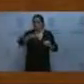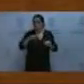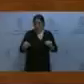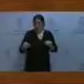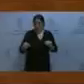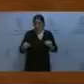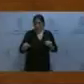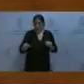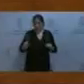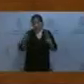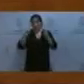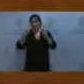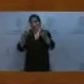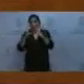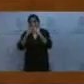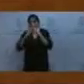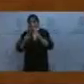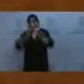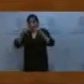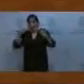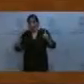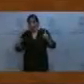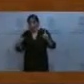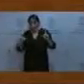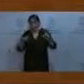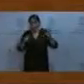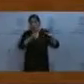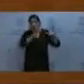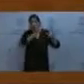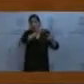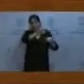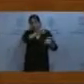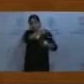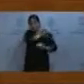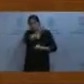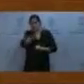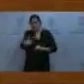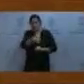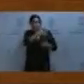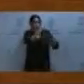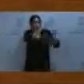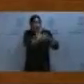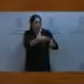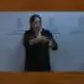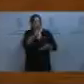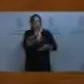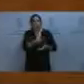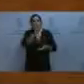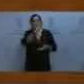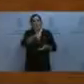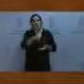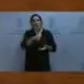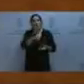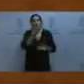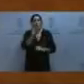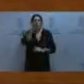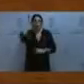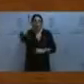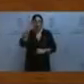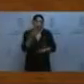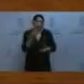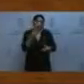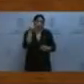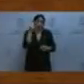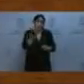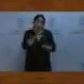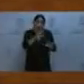que gana un profesor de universidad en todo el año. Usted anunció aquí que iba a adoptar medidas disciplinarias, que supongo que habrán quedado en nada porque está prescrito, y que lo iba a